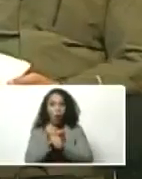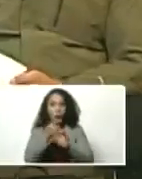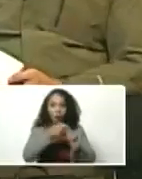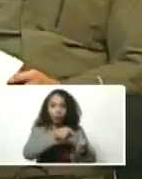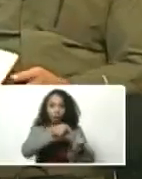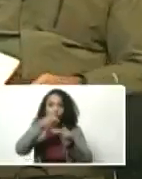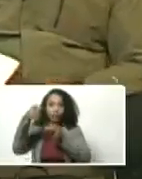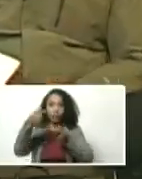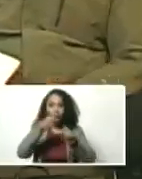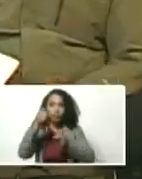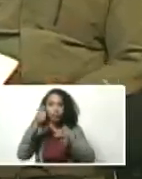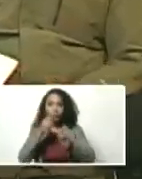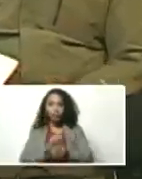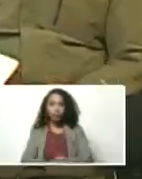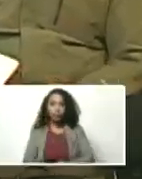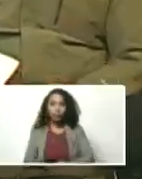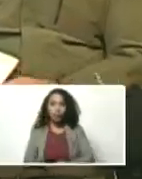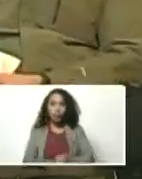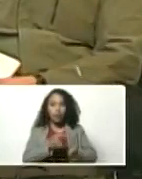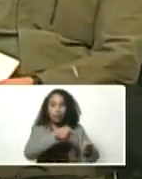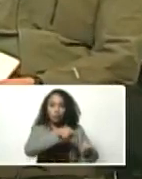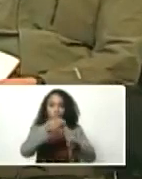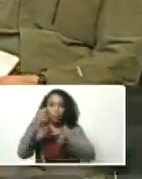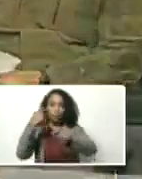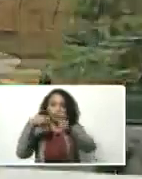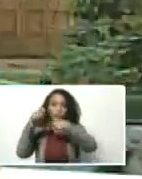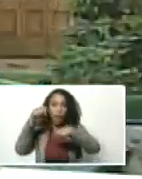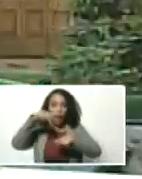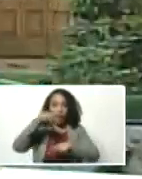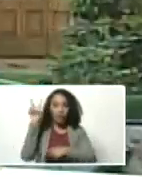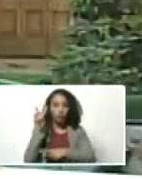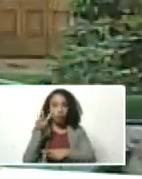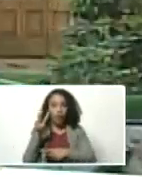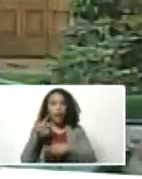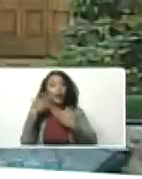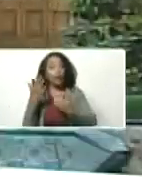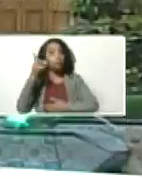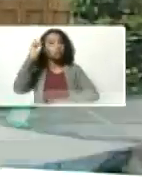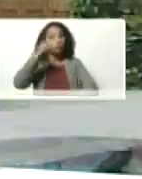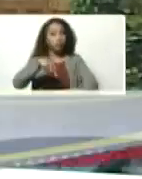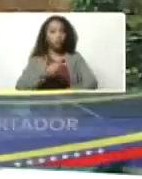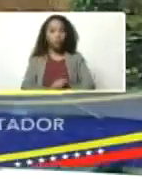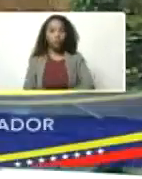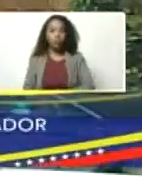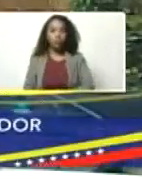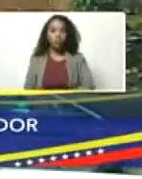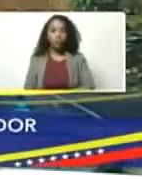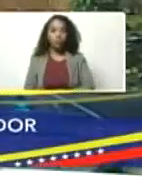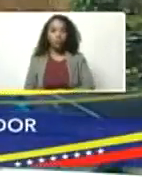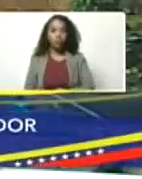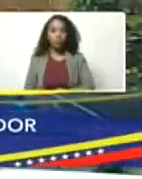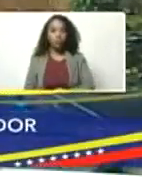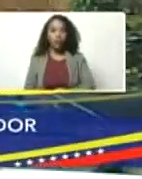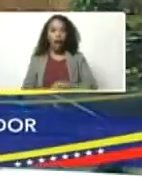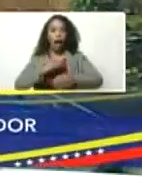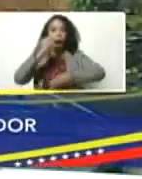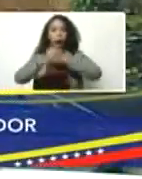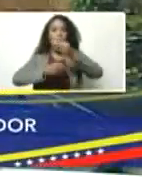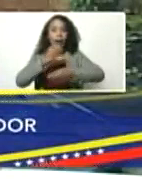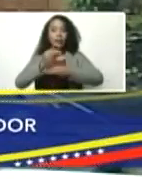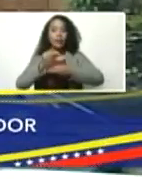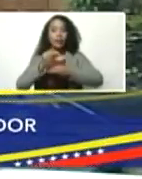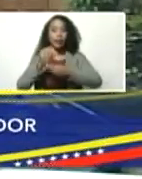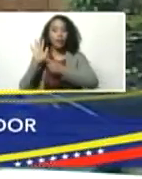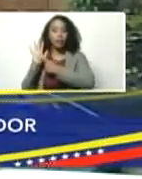exportación, a las exportaciones de Venezuela, que también dan